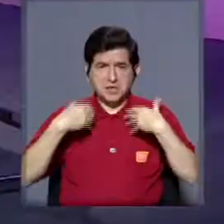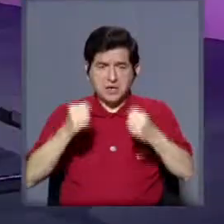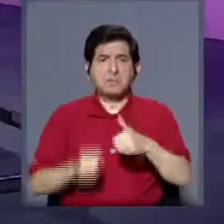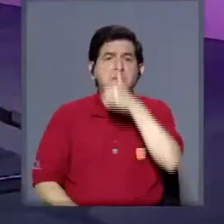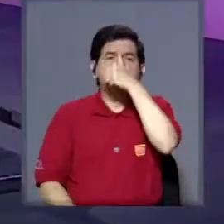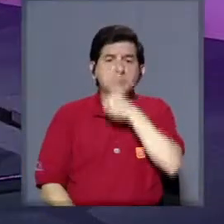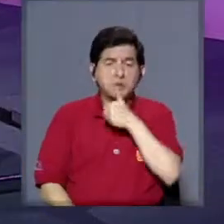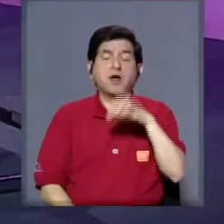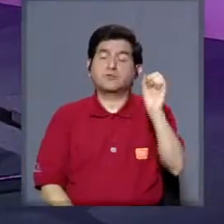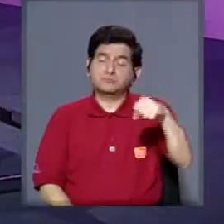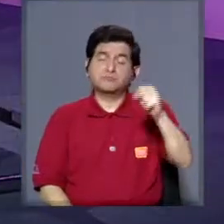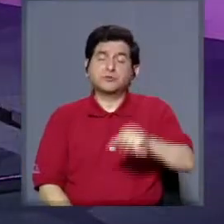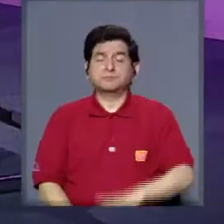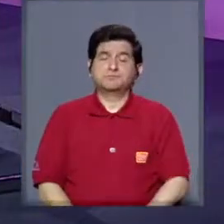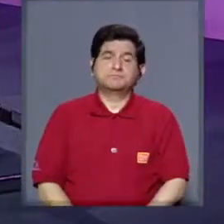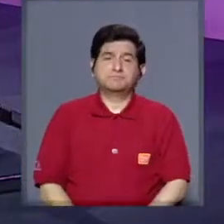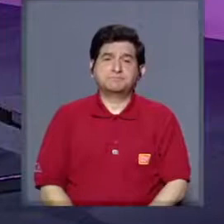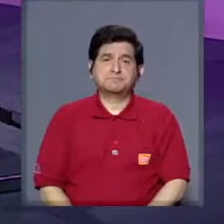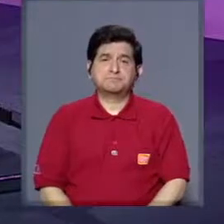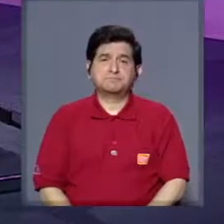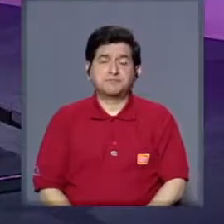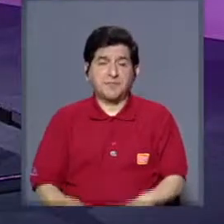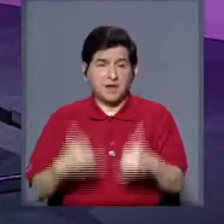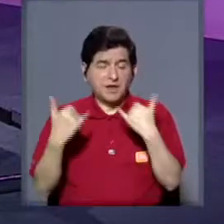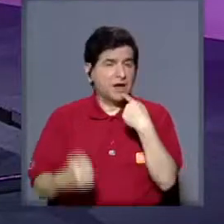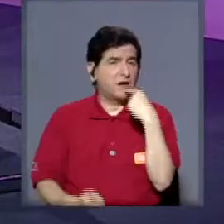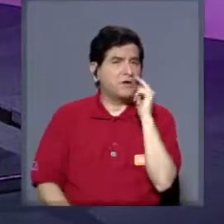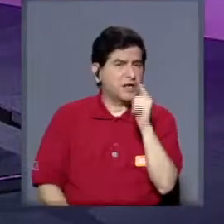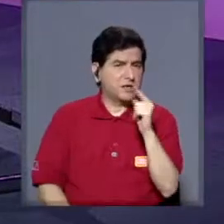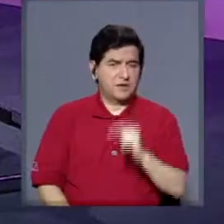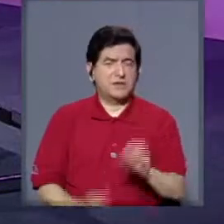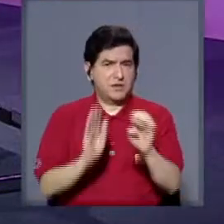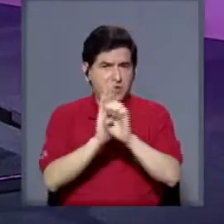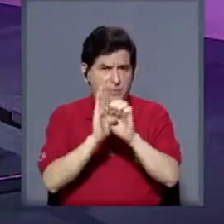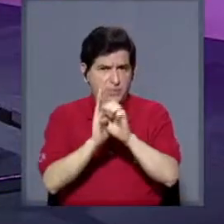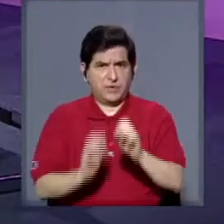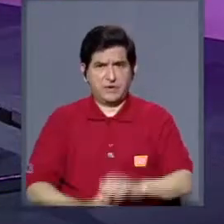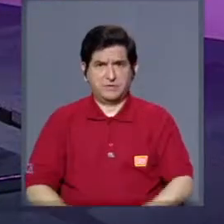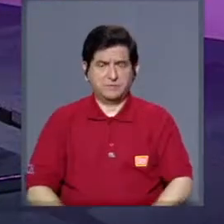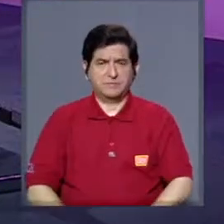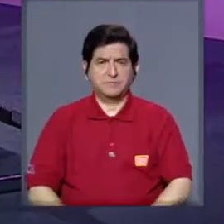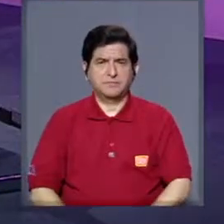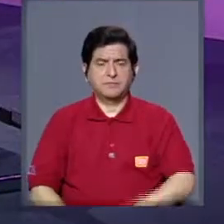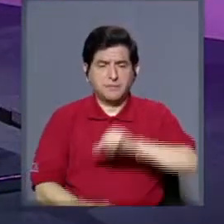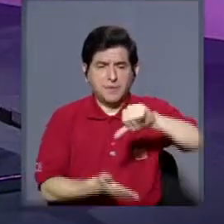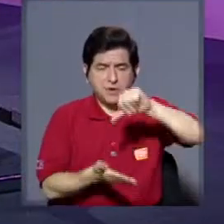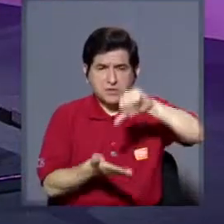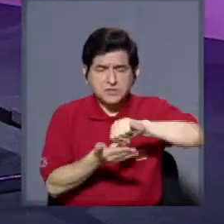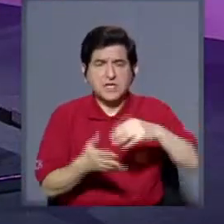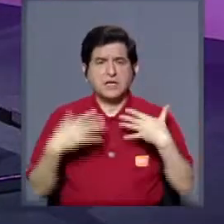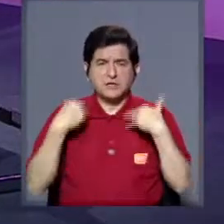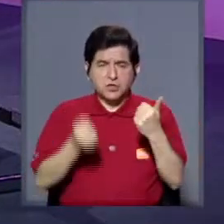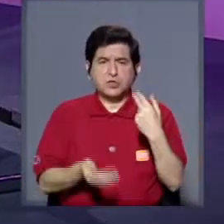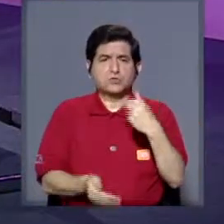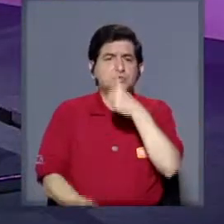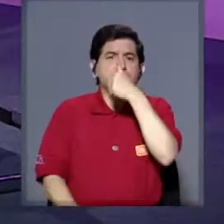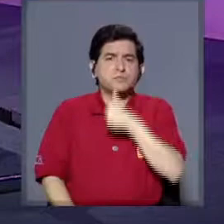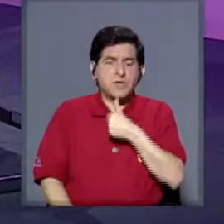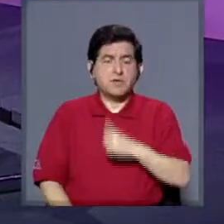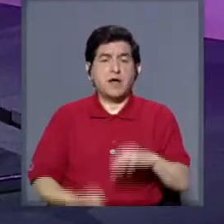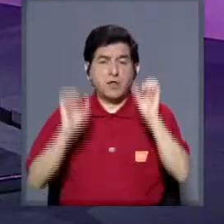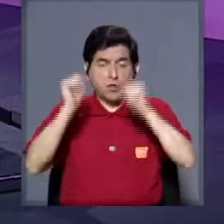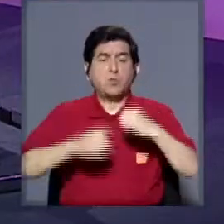privado e incluso incluso y ahora que mencionabas por ejemplo los centros de salud privada ahorita podrían